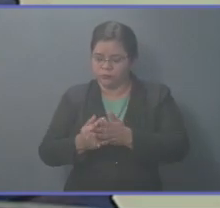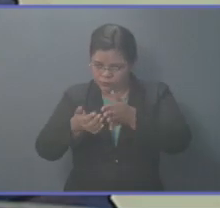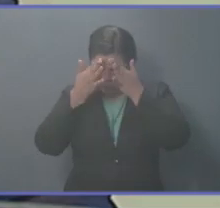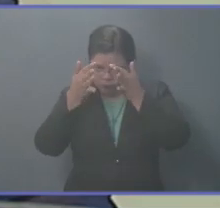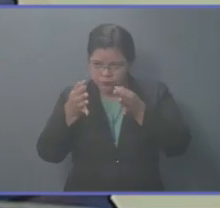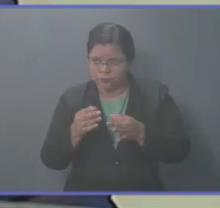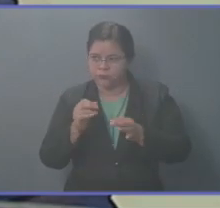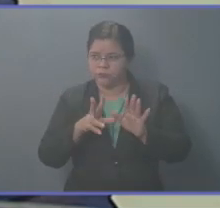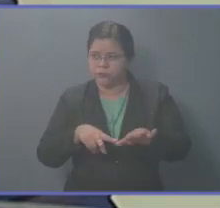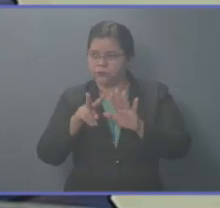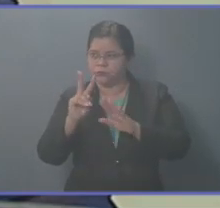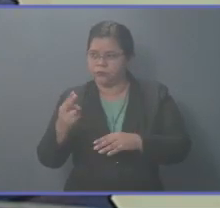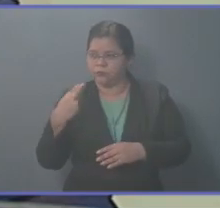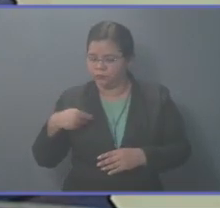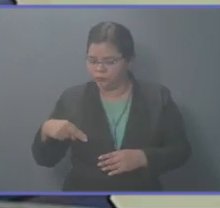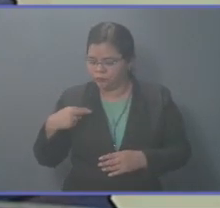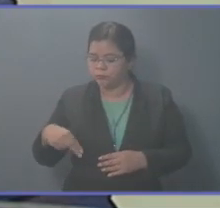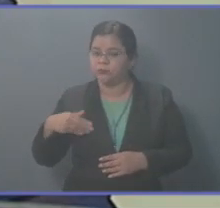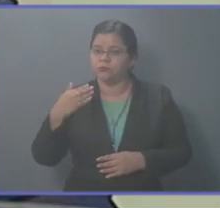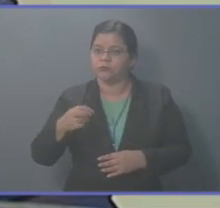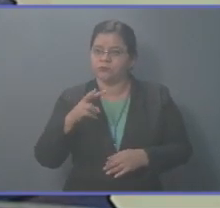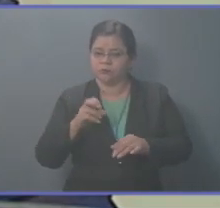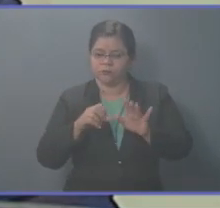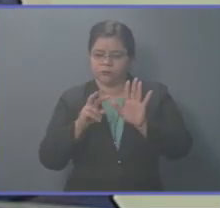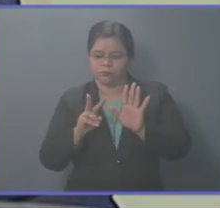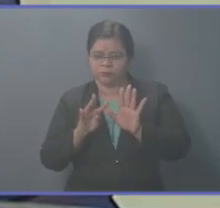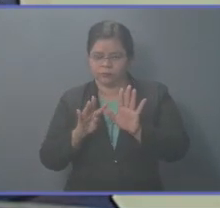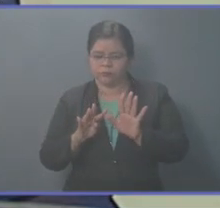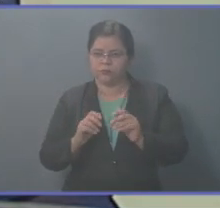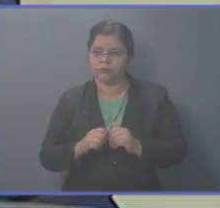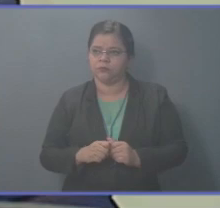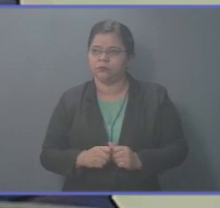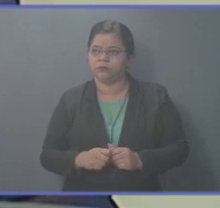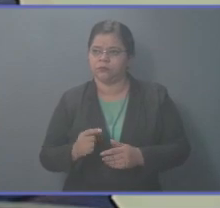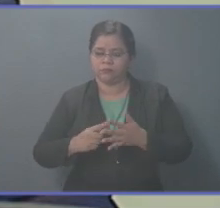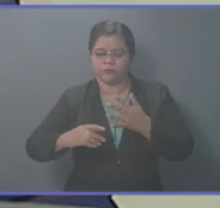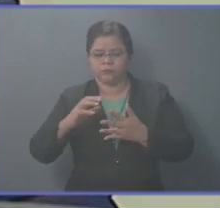del 17 de noviembre de 2017, inconstitucionalidad